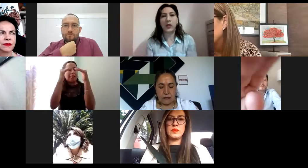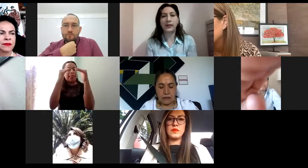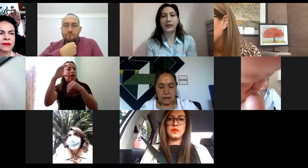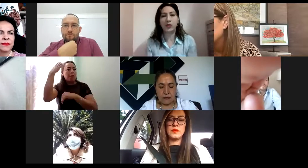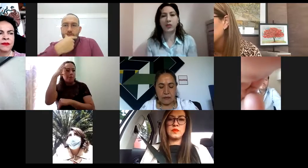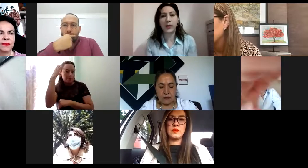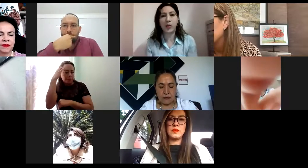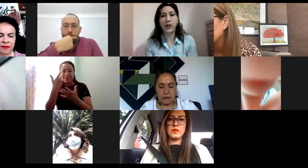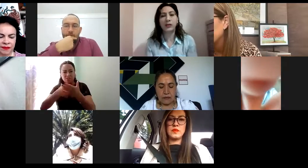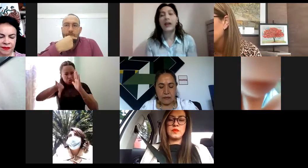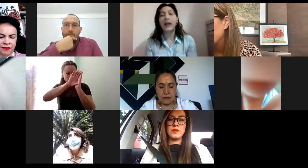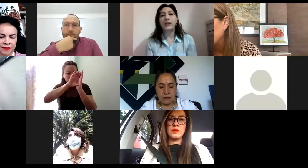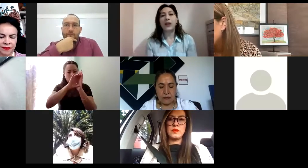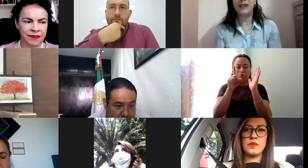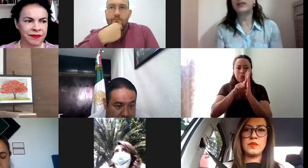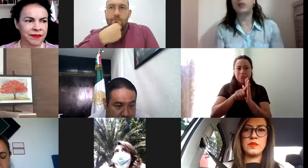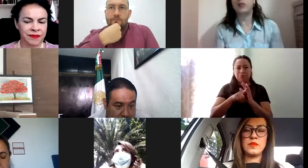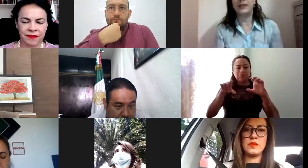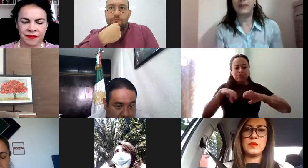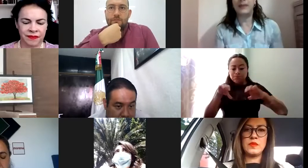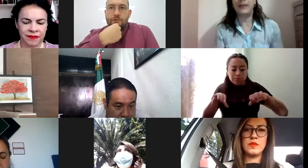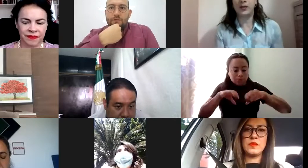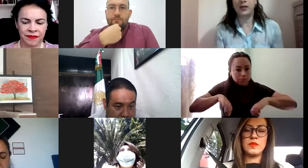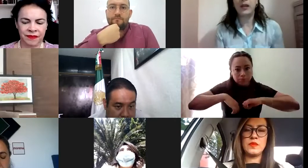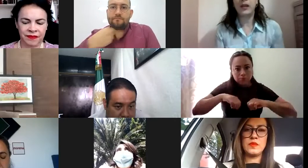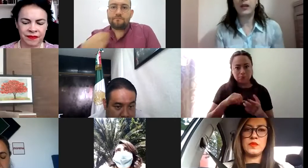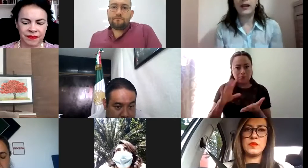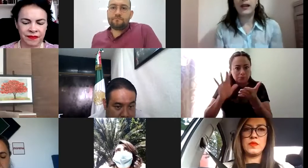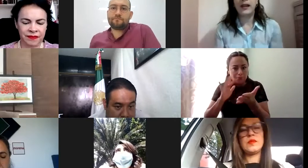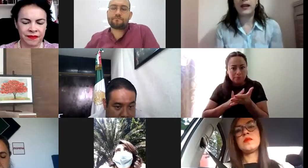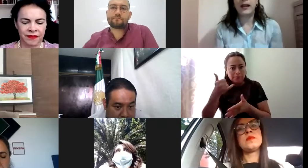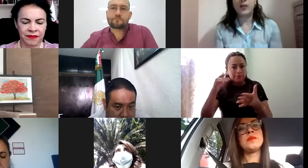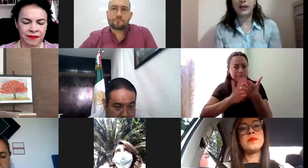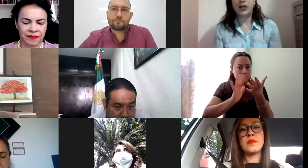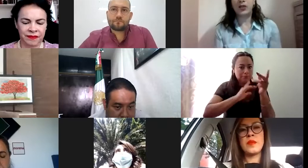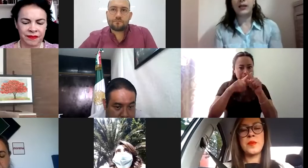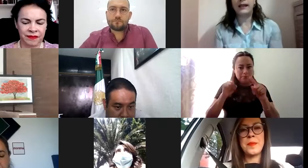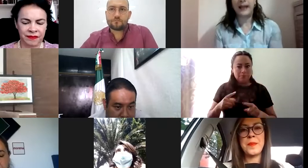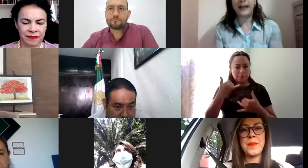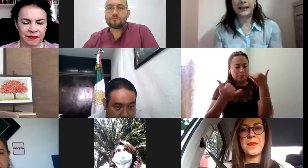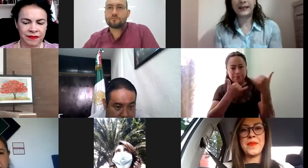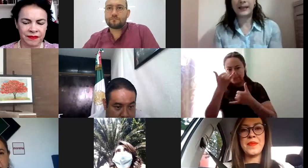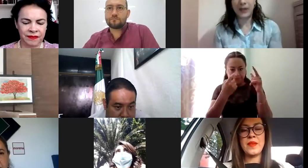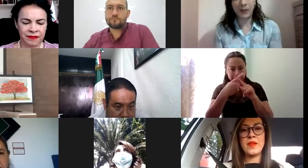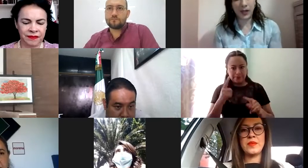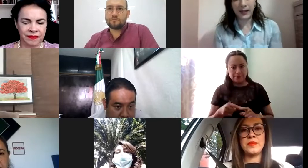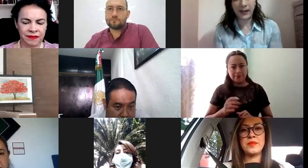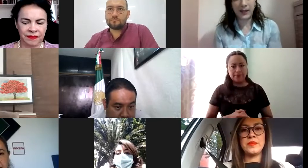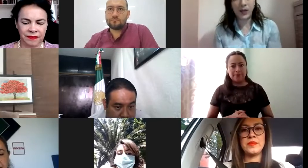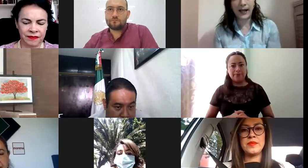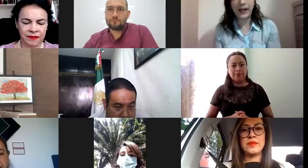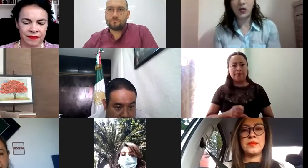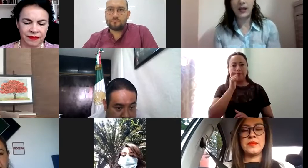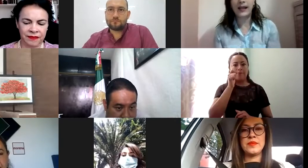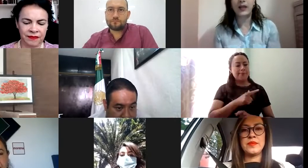celulares o con sus videojuegos, pues ahora se exponencia más, ¿no? Sobre todo, gracias también, porque también es